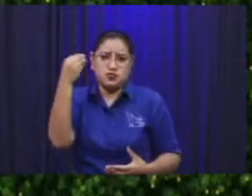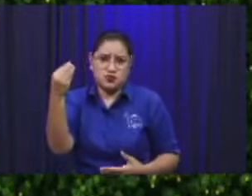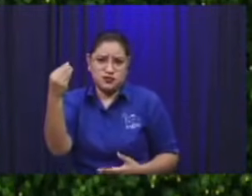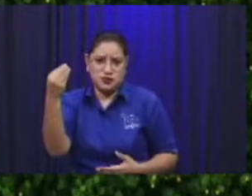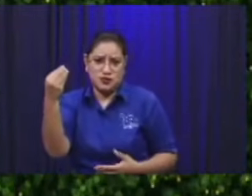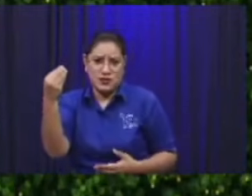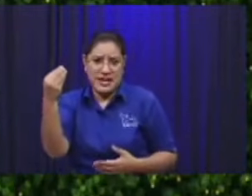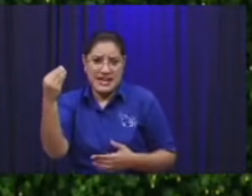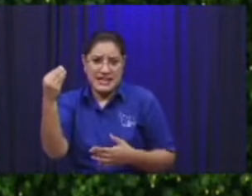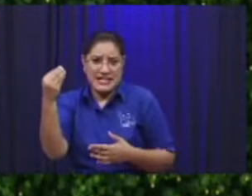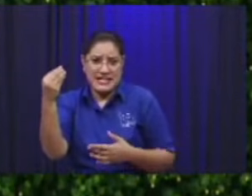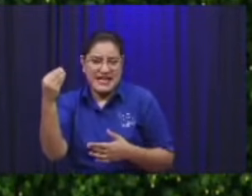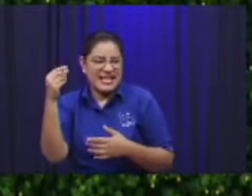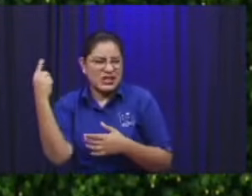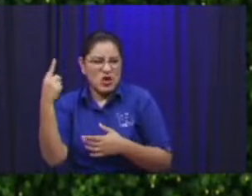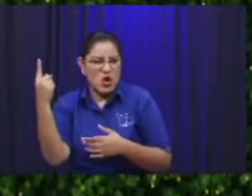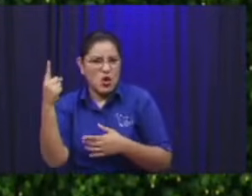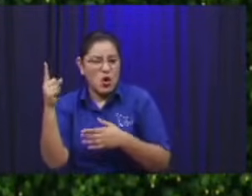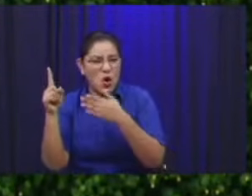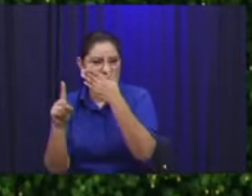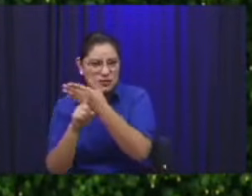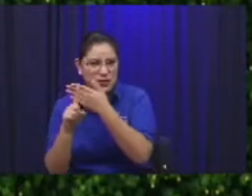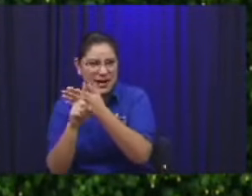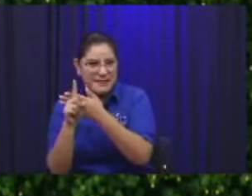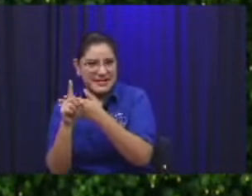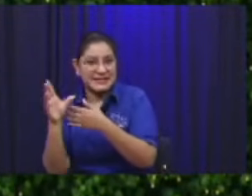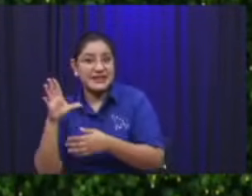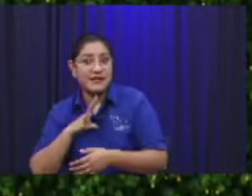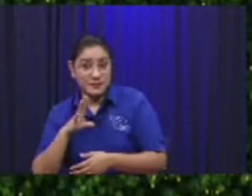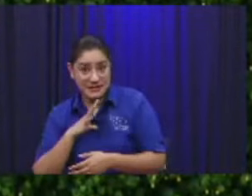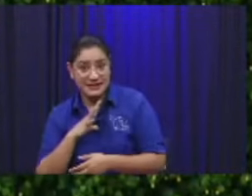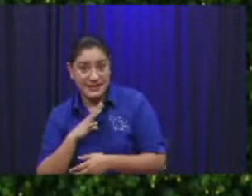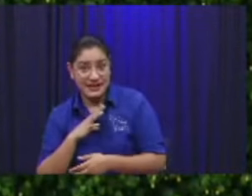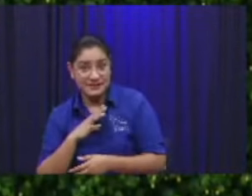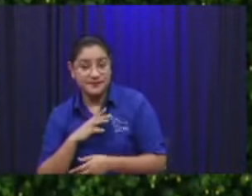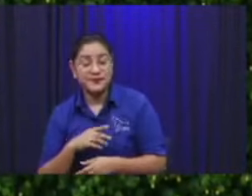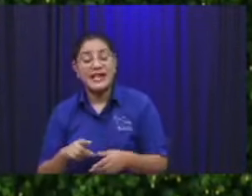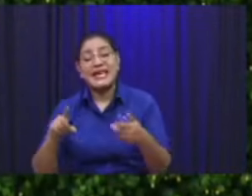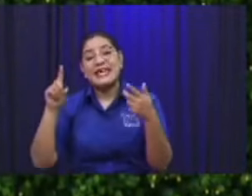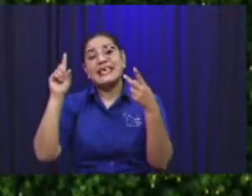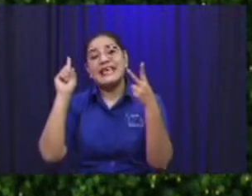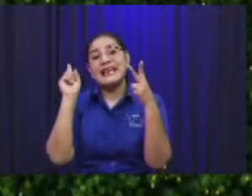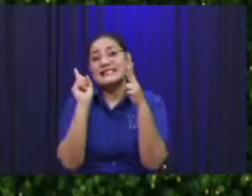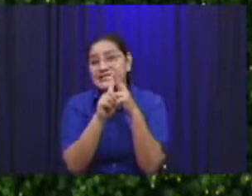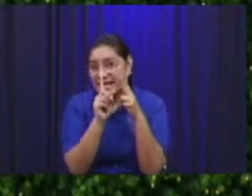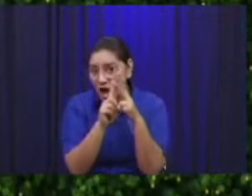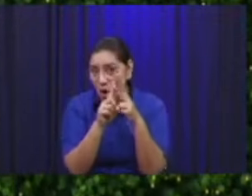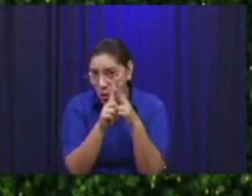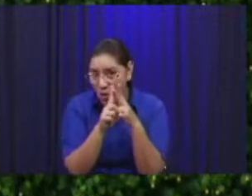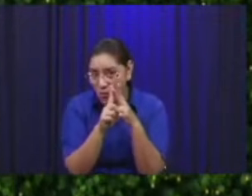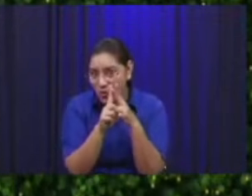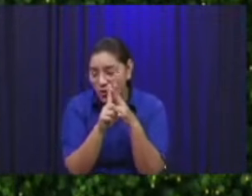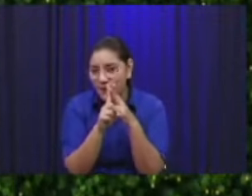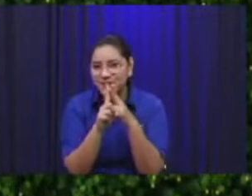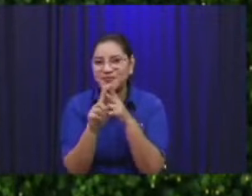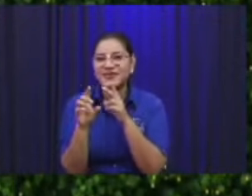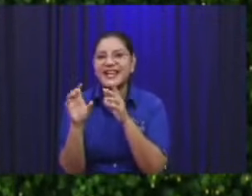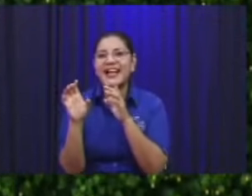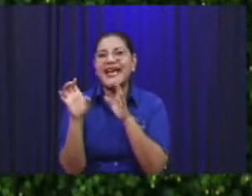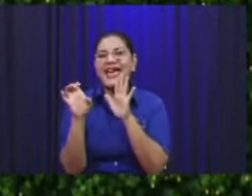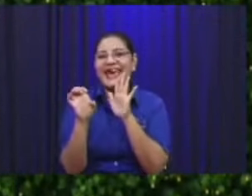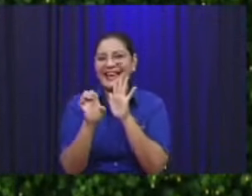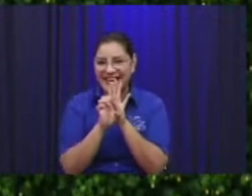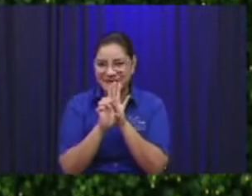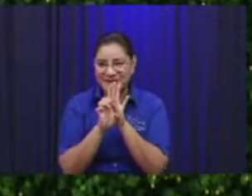el desierto etcétera todo lo que hemos predicado pero el segundo ejemplo y la segunda sombra es salir de esta tierra